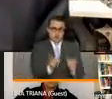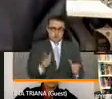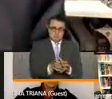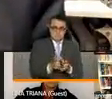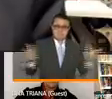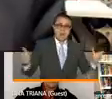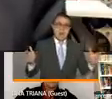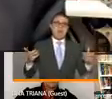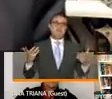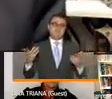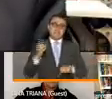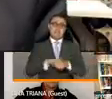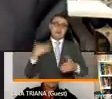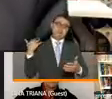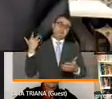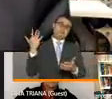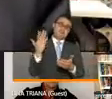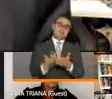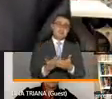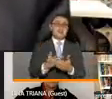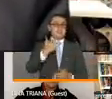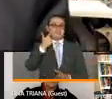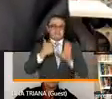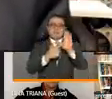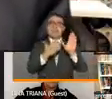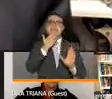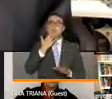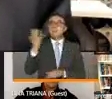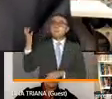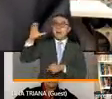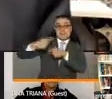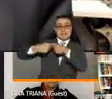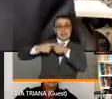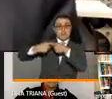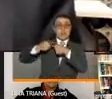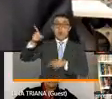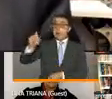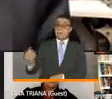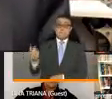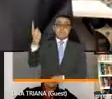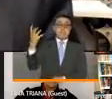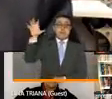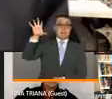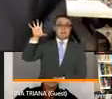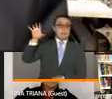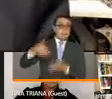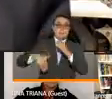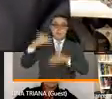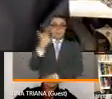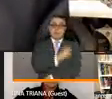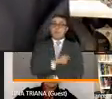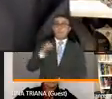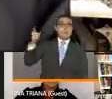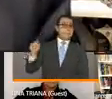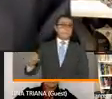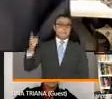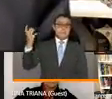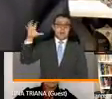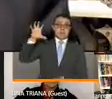prueba más fuerte de eso es Reino Unido, que fue el primer país del mundo que empezó a vacunar, empezó